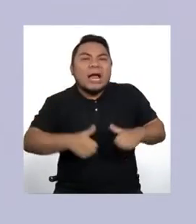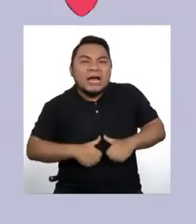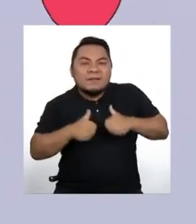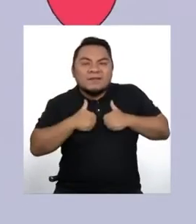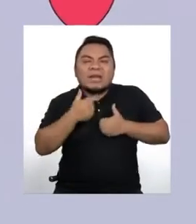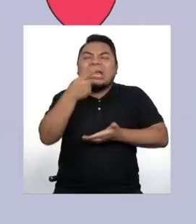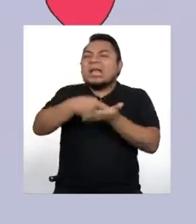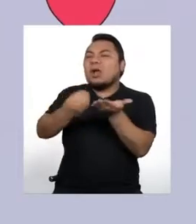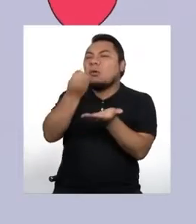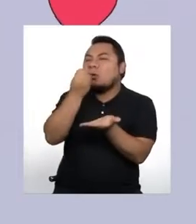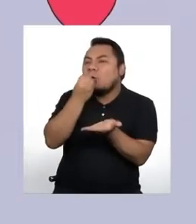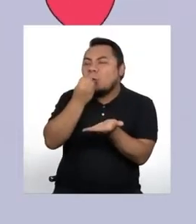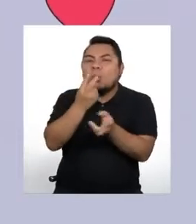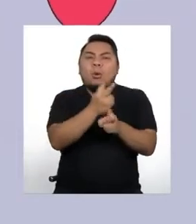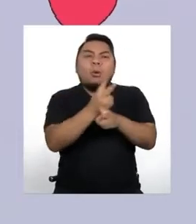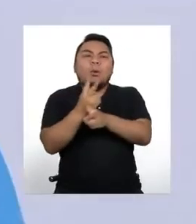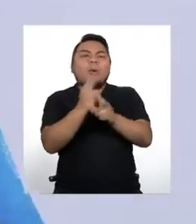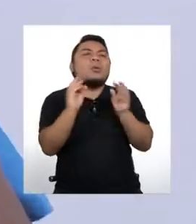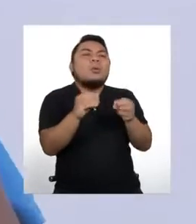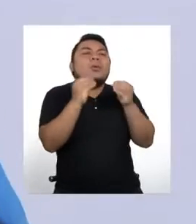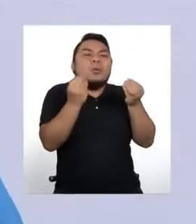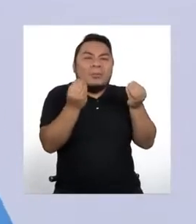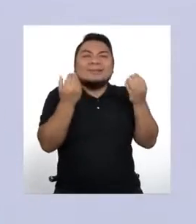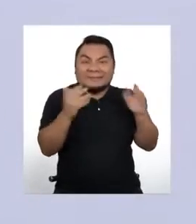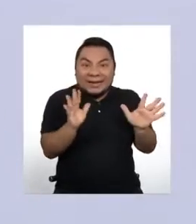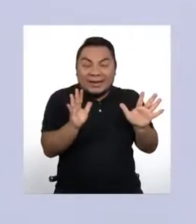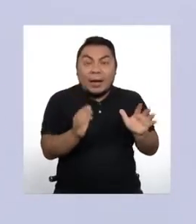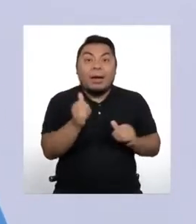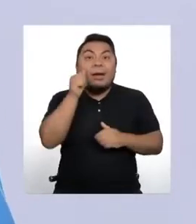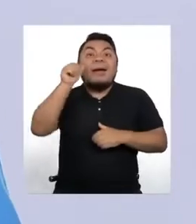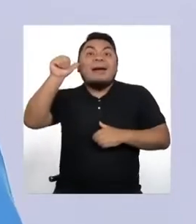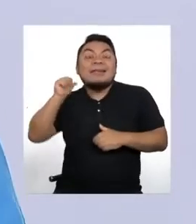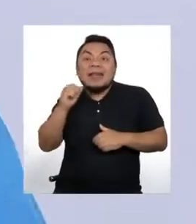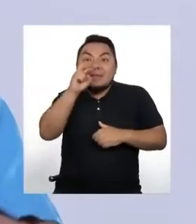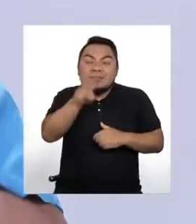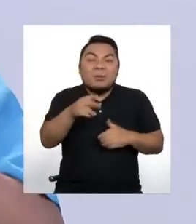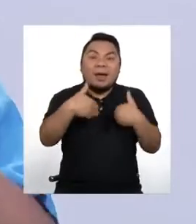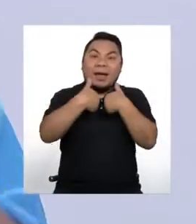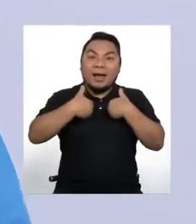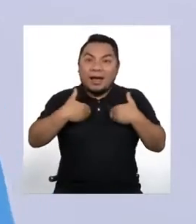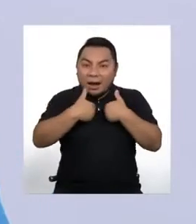adquirirla. Los invitamos a participar del tema de hoy.